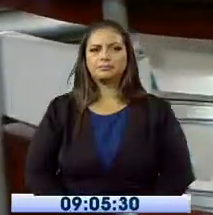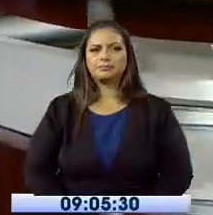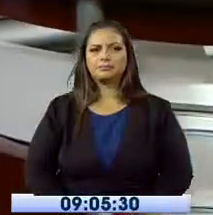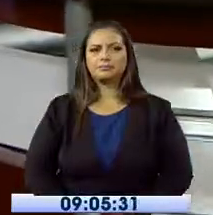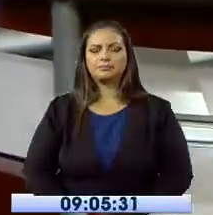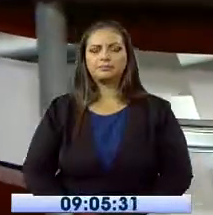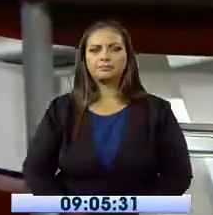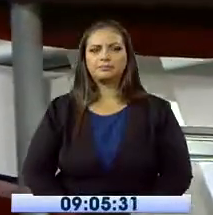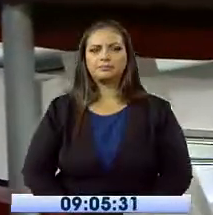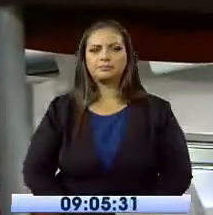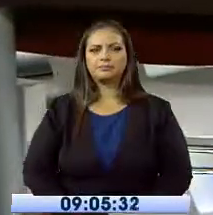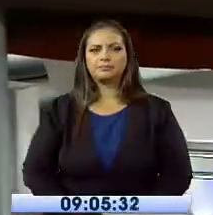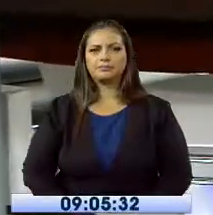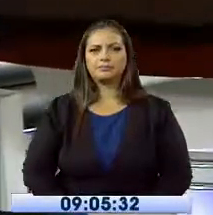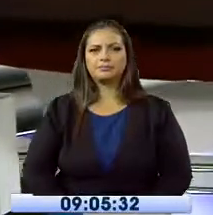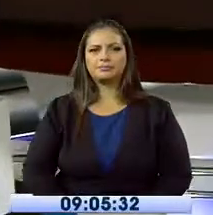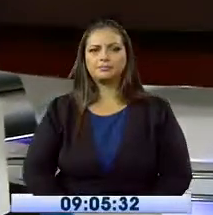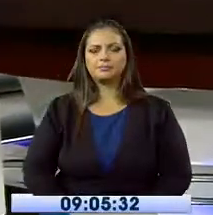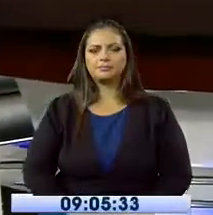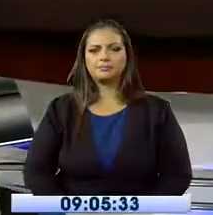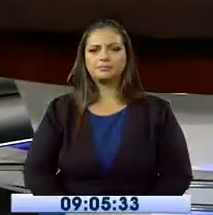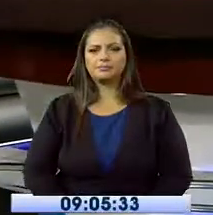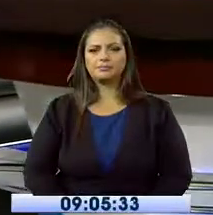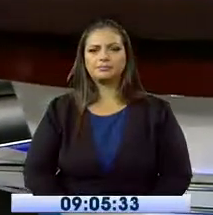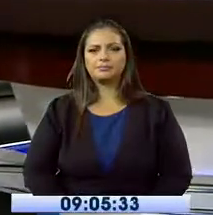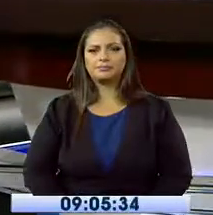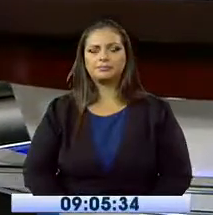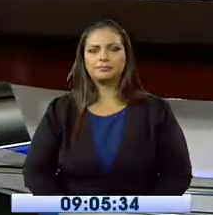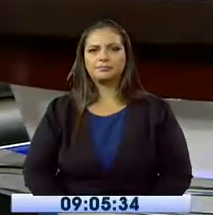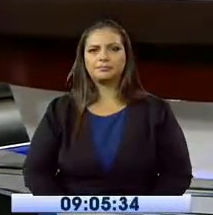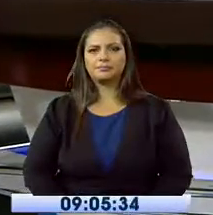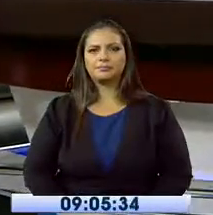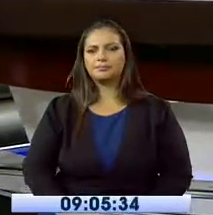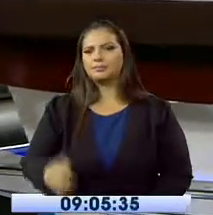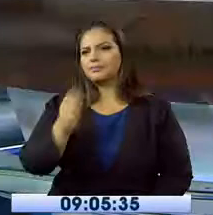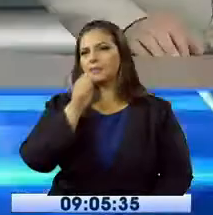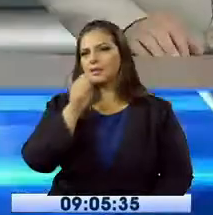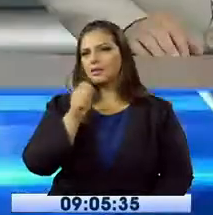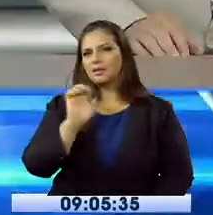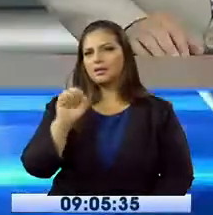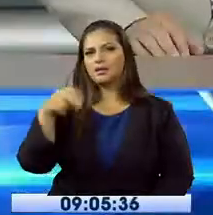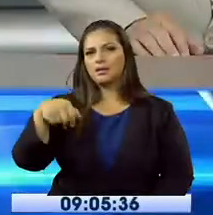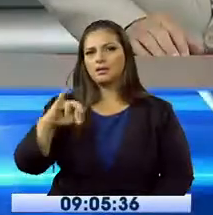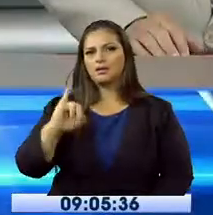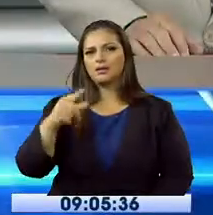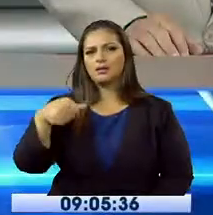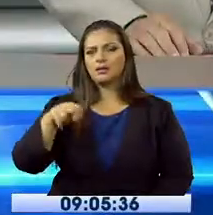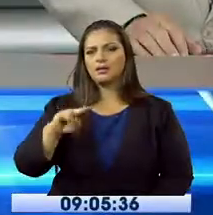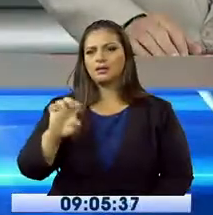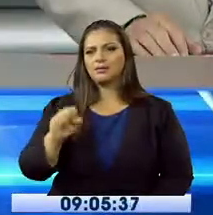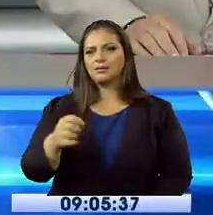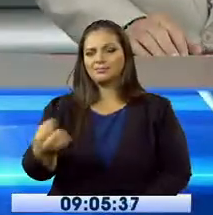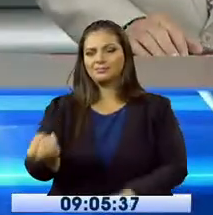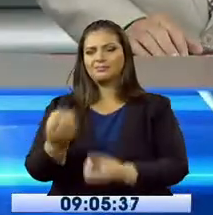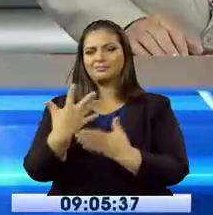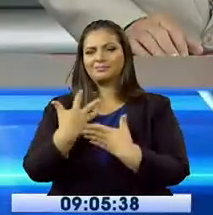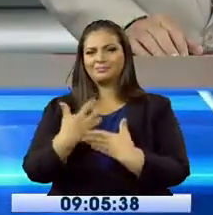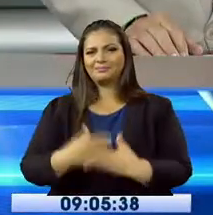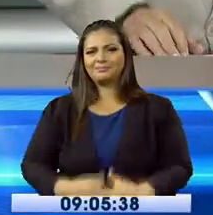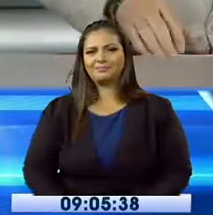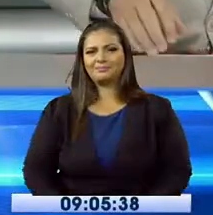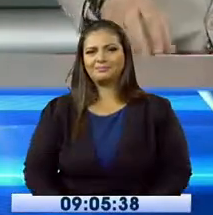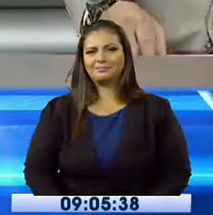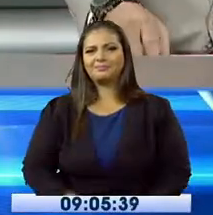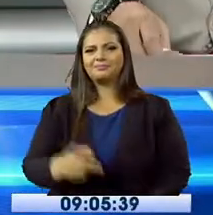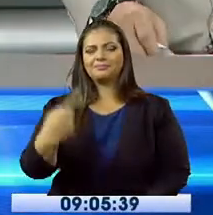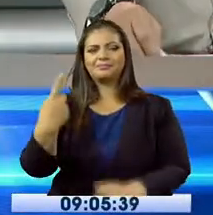Bueno, vamos a salir de estudios nuevamente para conectarnos con Enrique Muñoz. Enrique está listo para informarnos desde el sitio en el que se encuentra, que